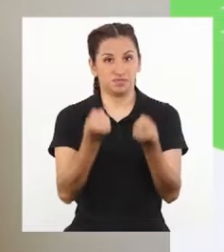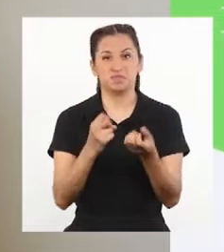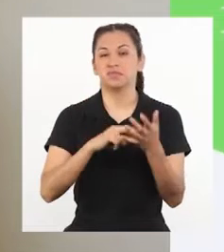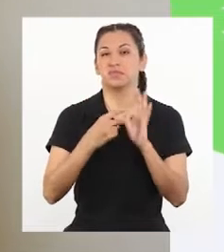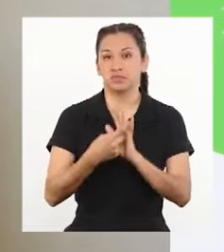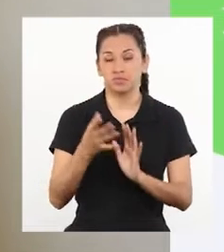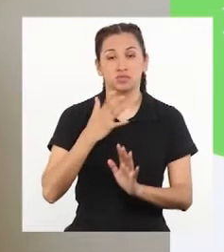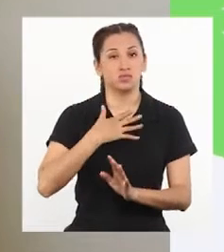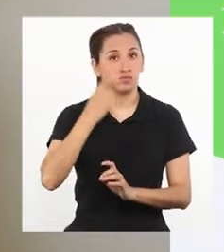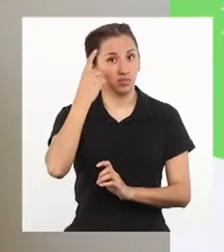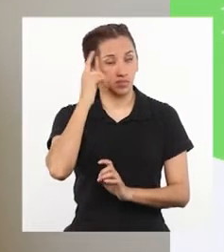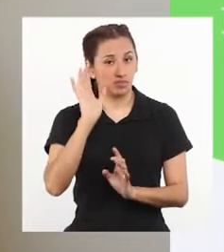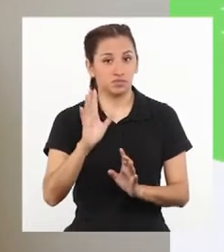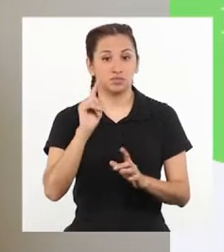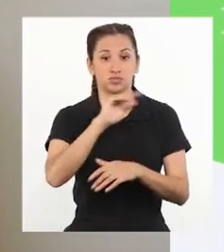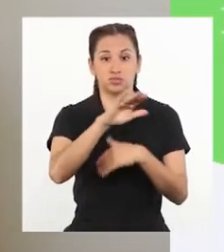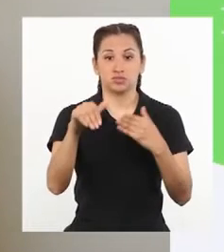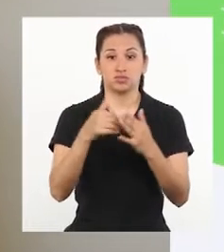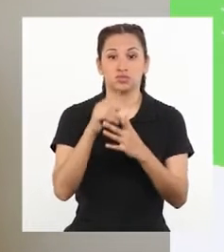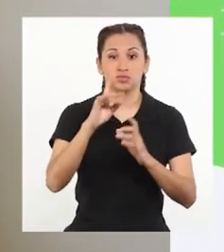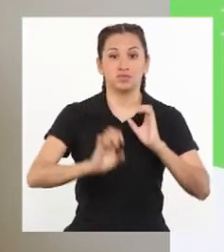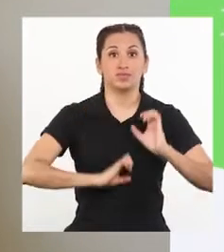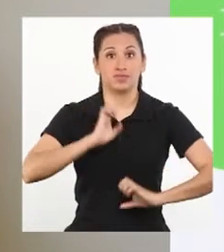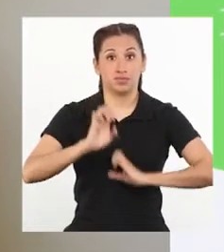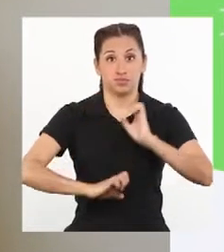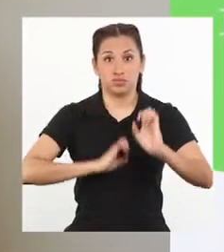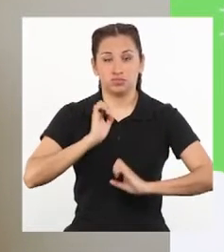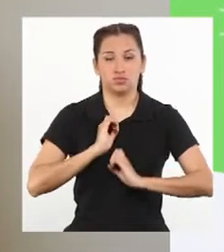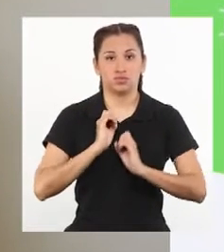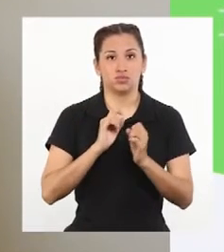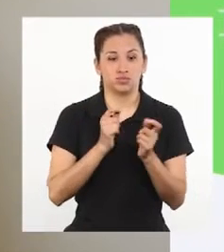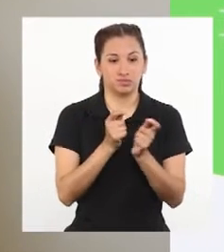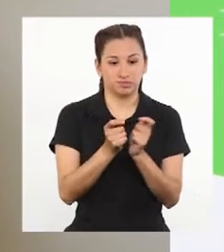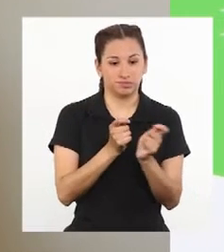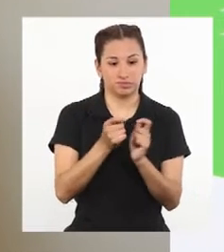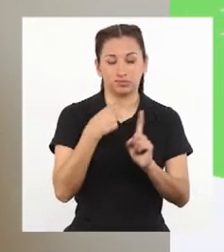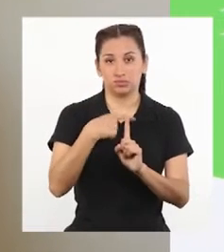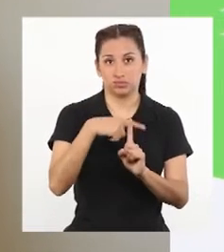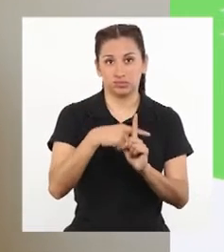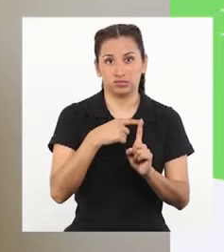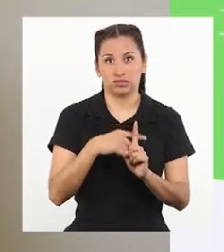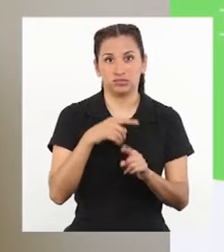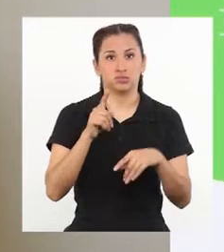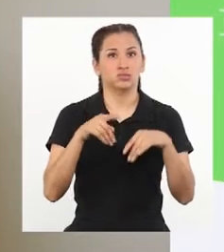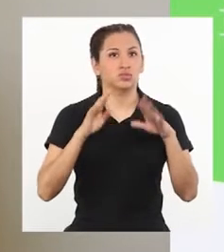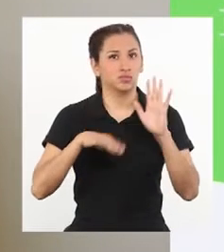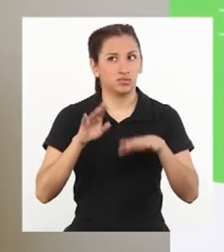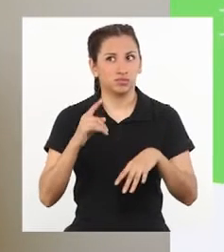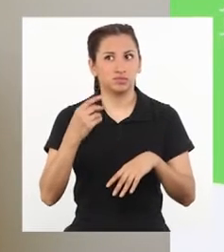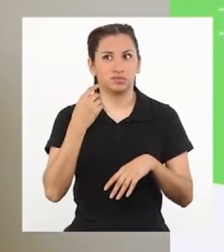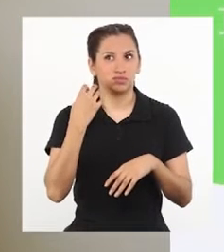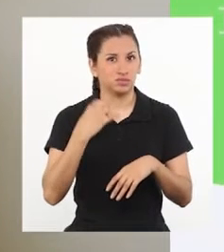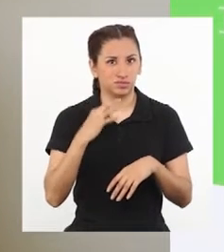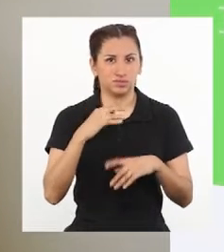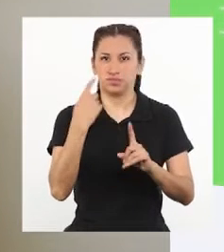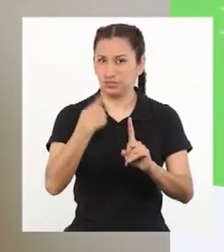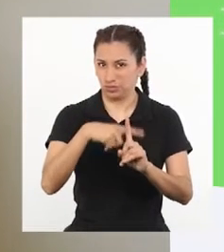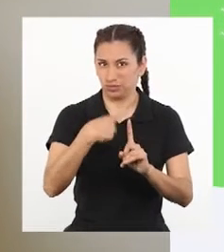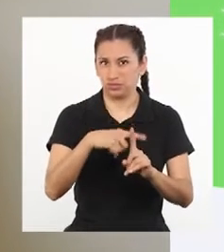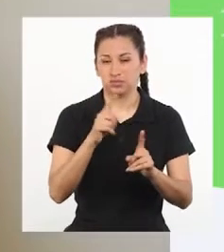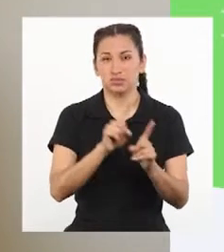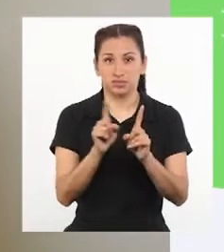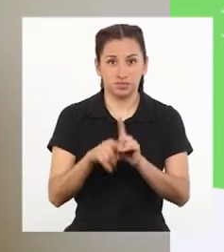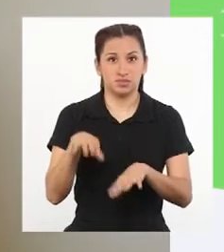para comenzar, yo aconsejaría aceptar todas nuestras emociones y no invalidarlas, por más de que no siempre se vean positivas,